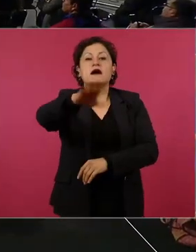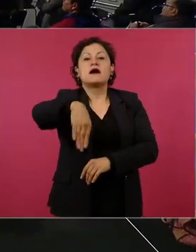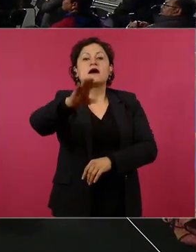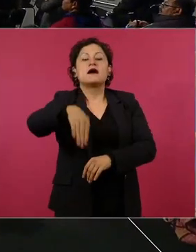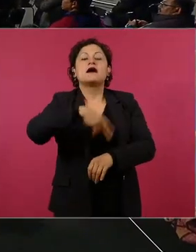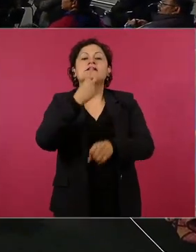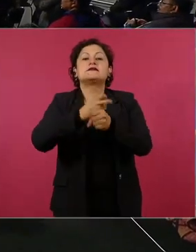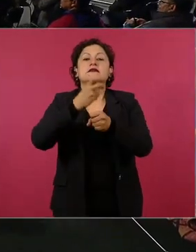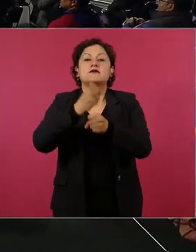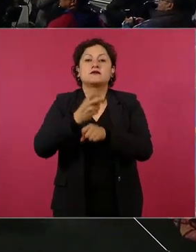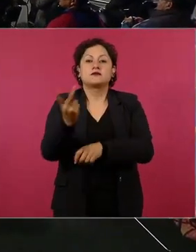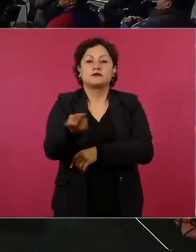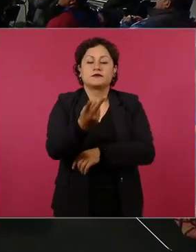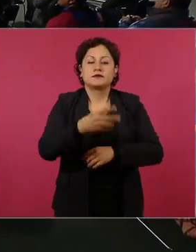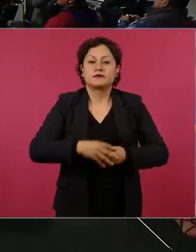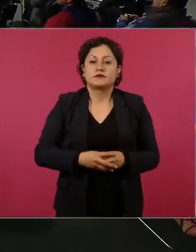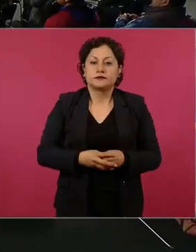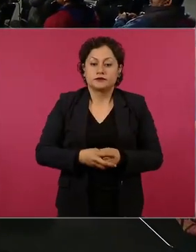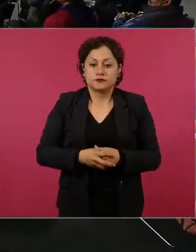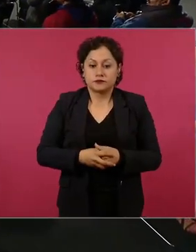pregunta.